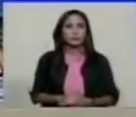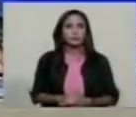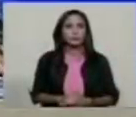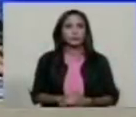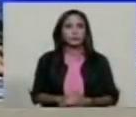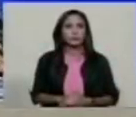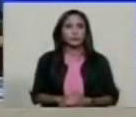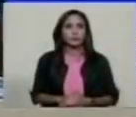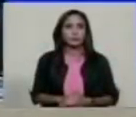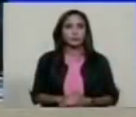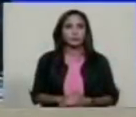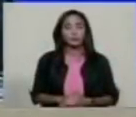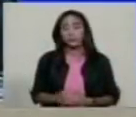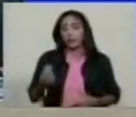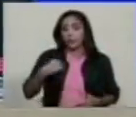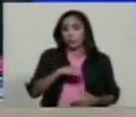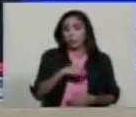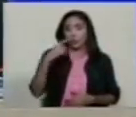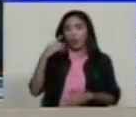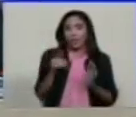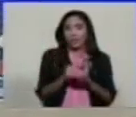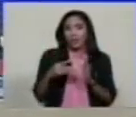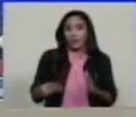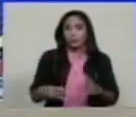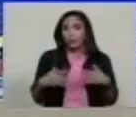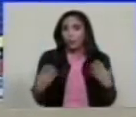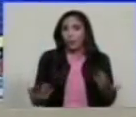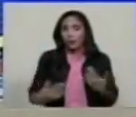Y no solo tenemos derecho a soñar otro mundo,